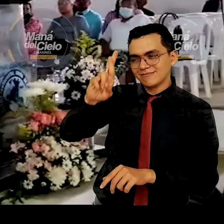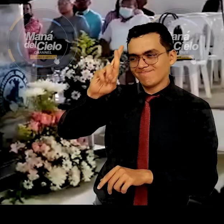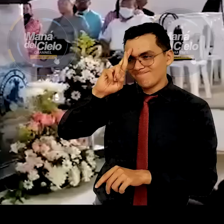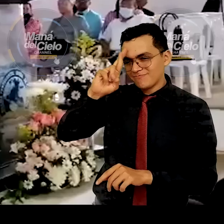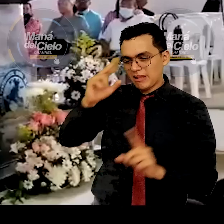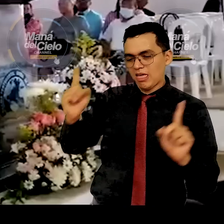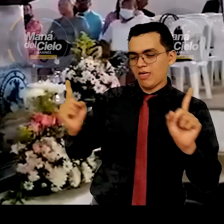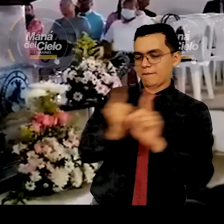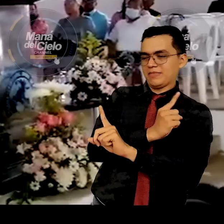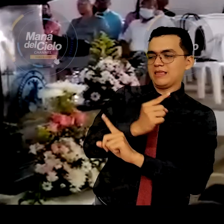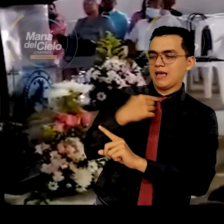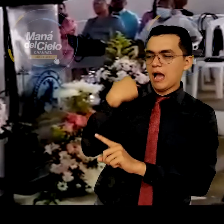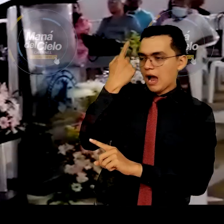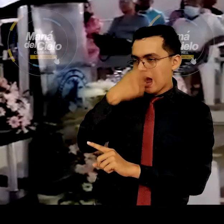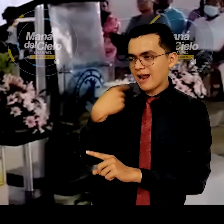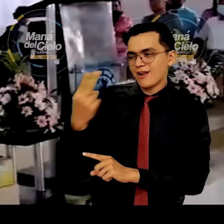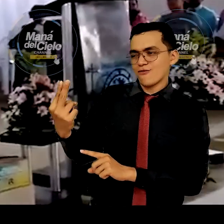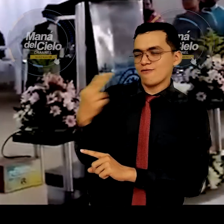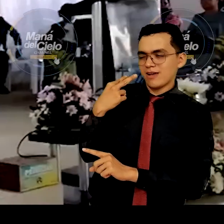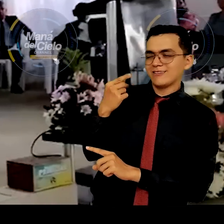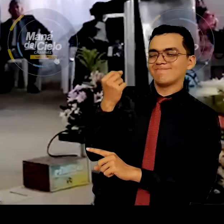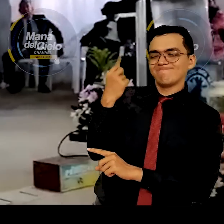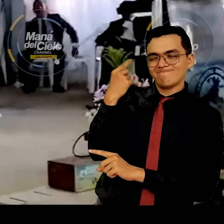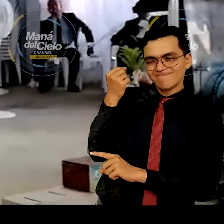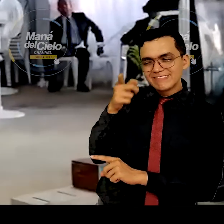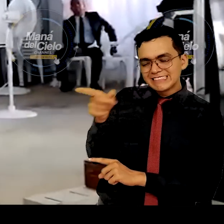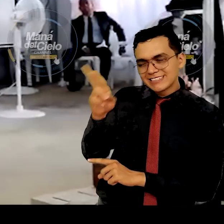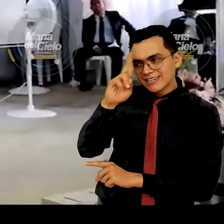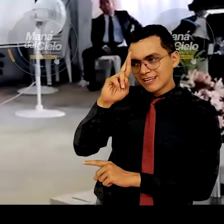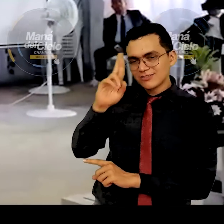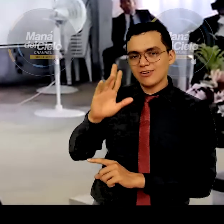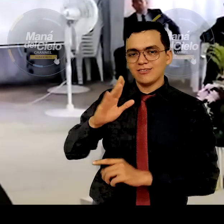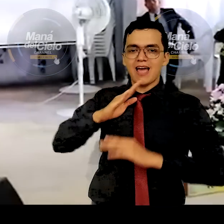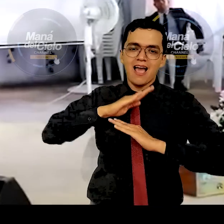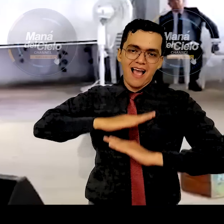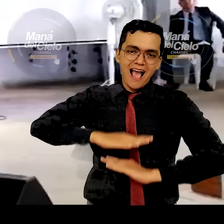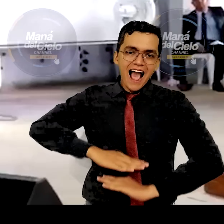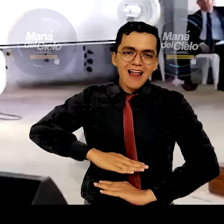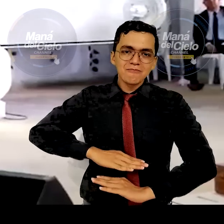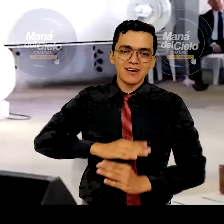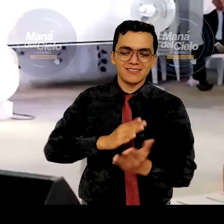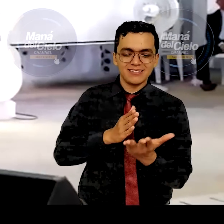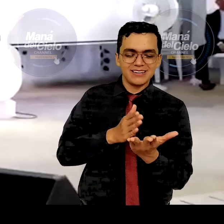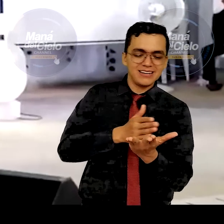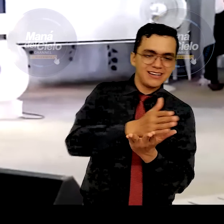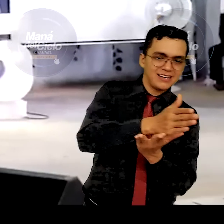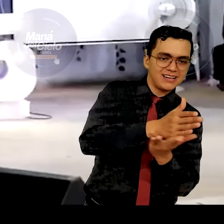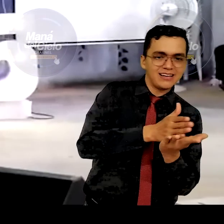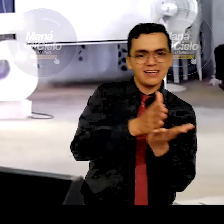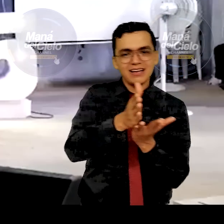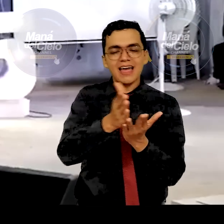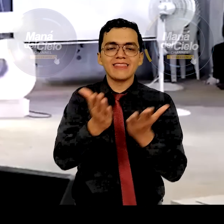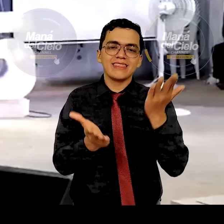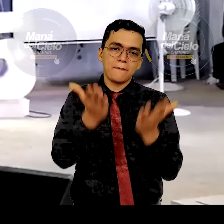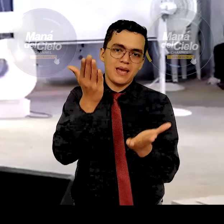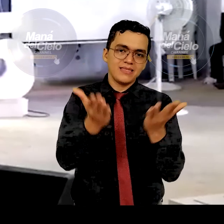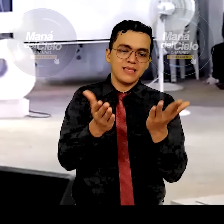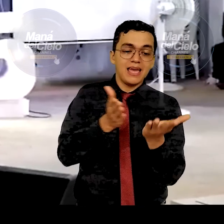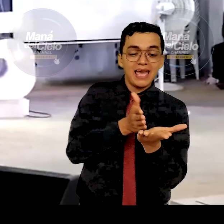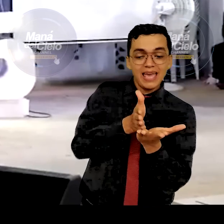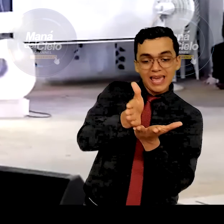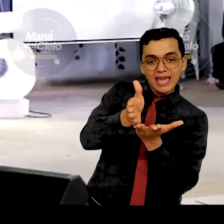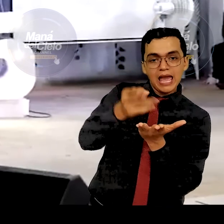Ya le expliqué, pero ella tiene una forma de interpretarlo. Y la interpretación no es mía, es de